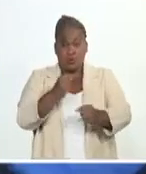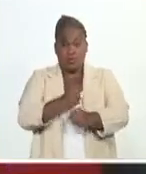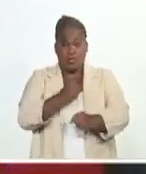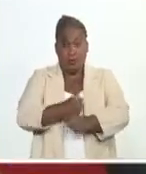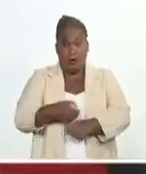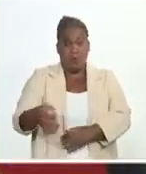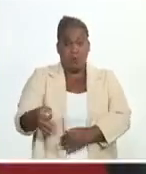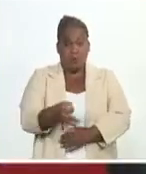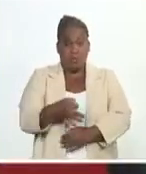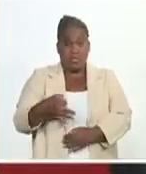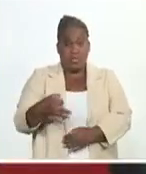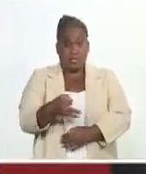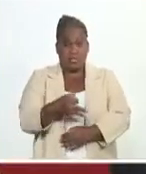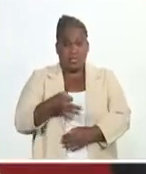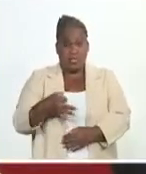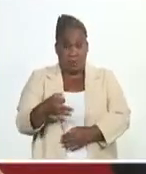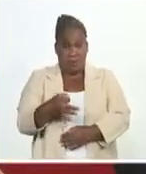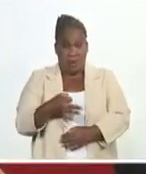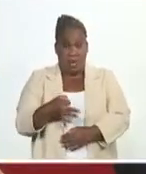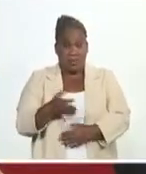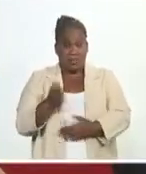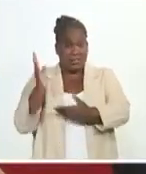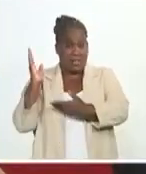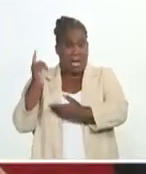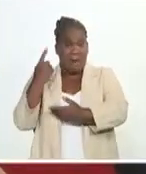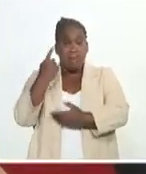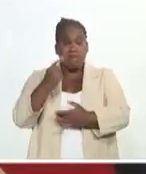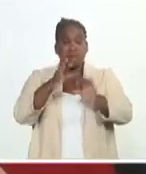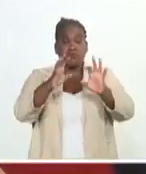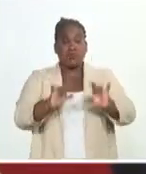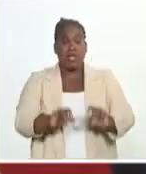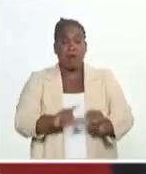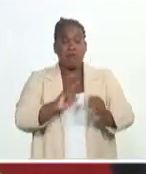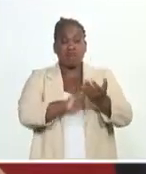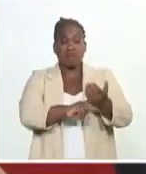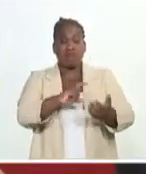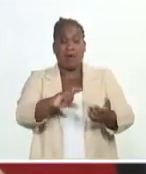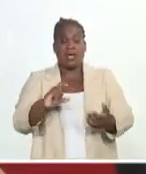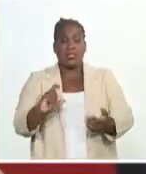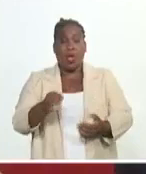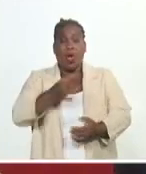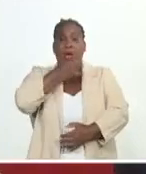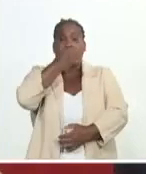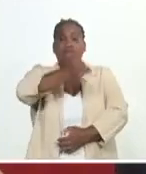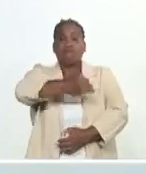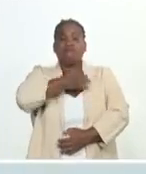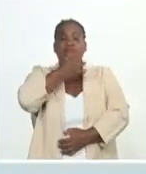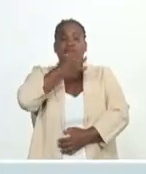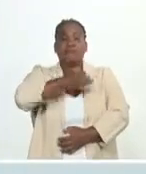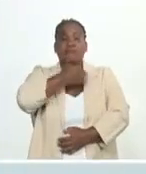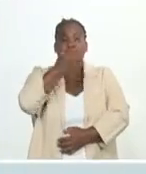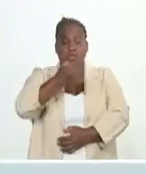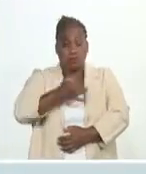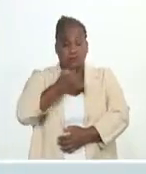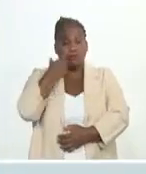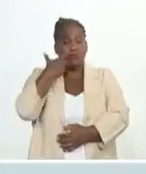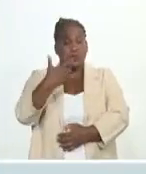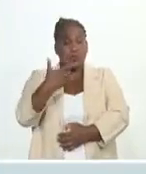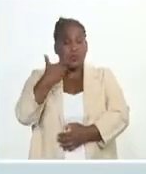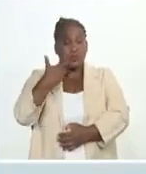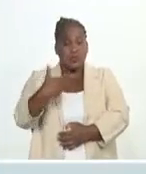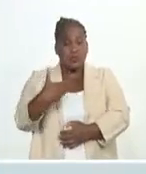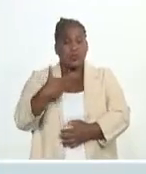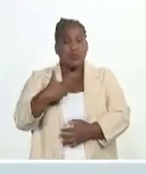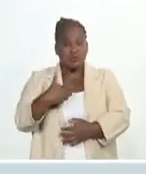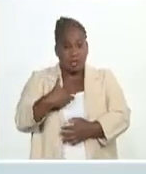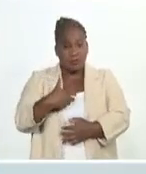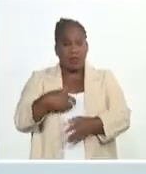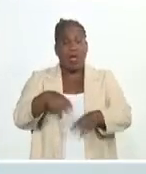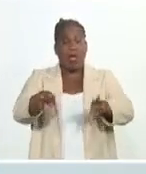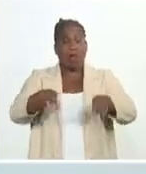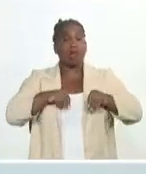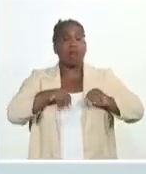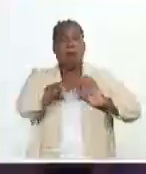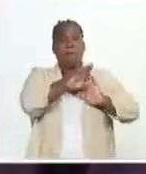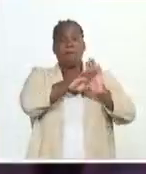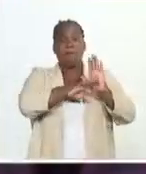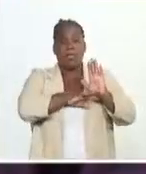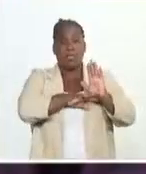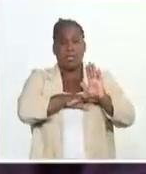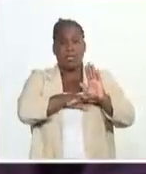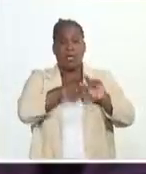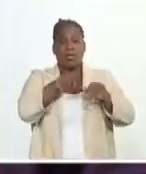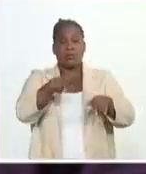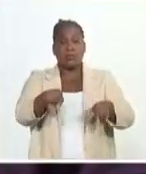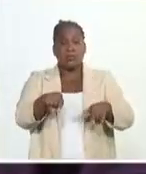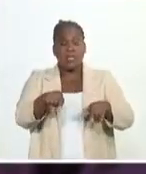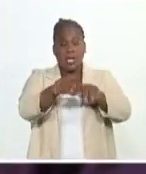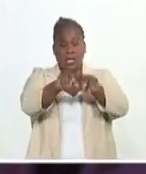Ariel Santana, primer secretario del partido en la provincia, señaló que es necesario adoptar medidas extremadamente severas de restricción, de